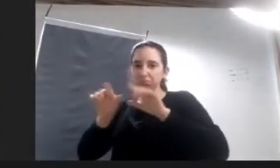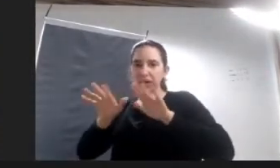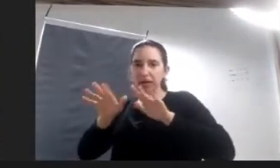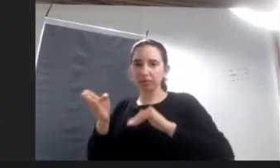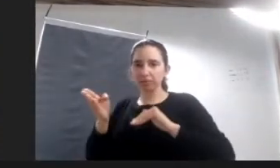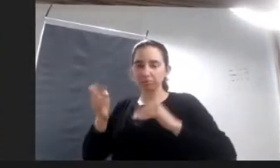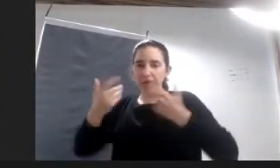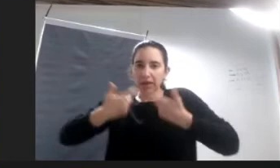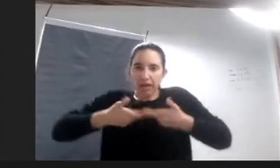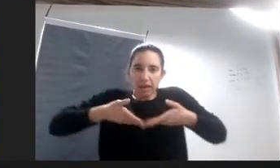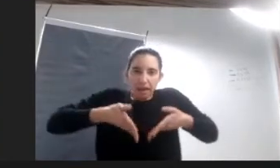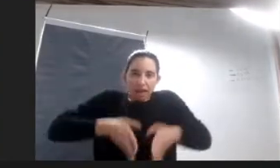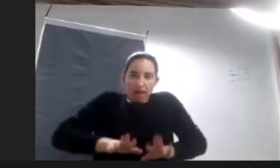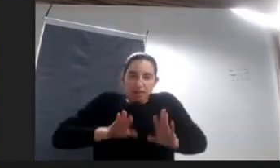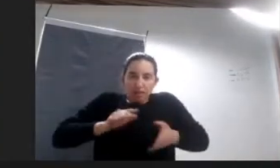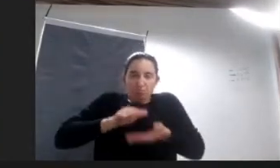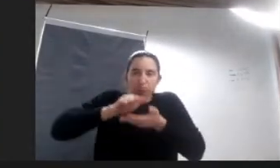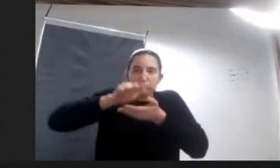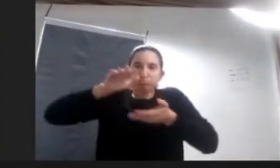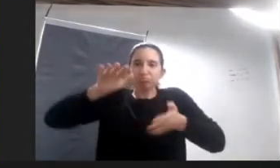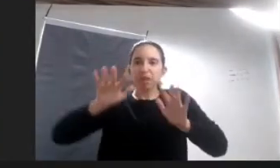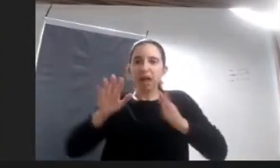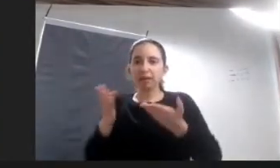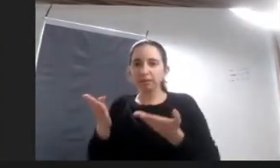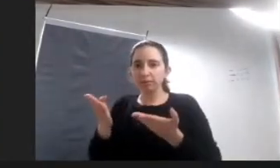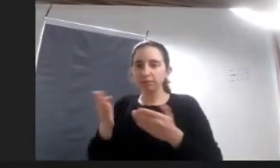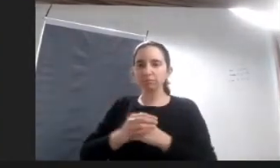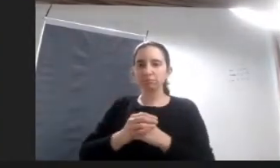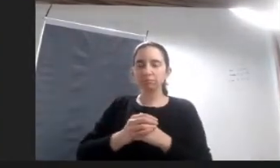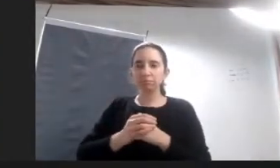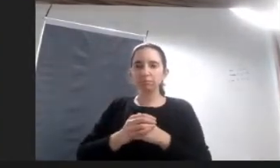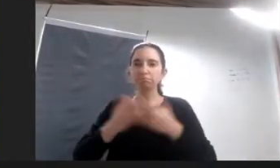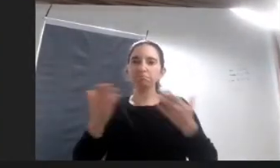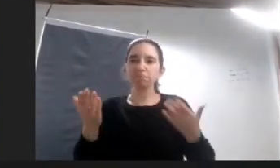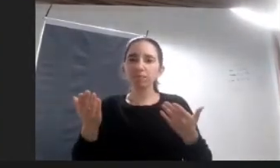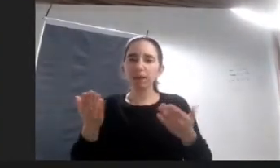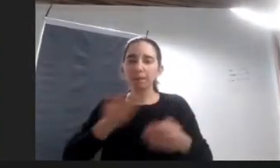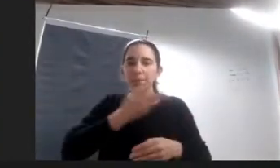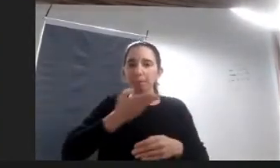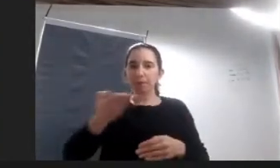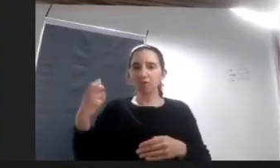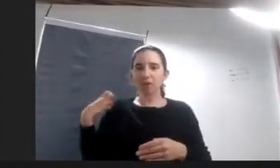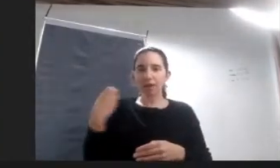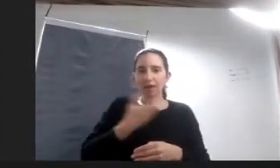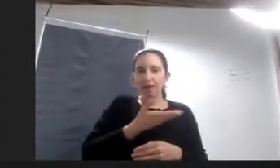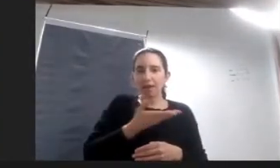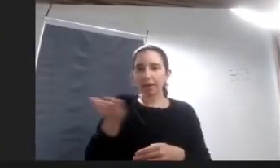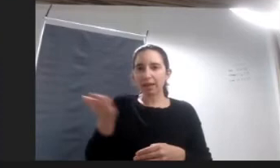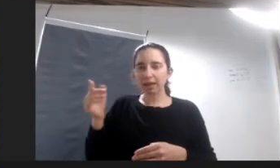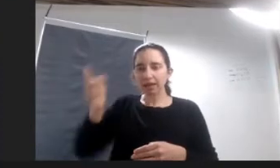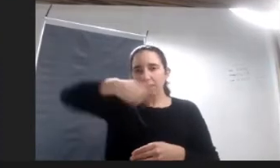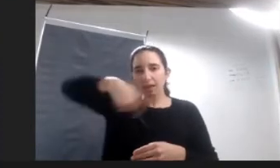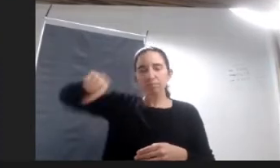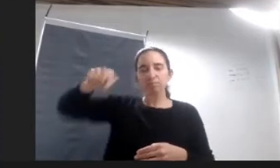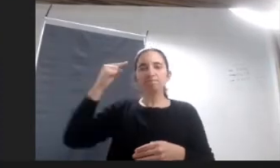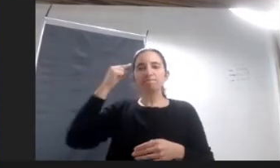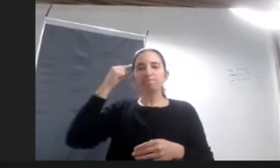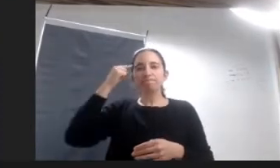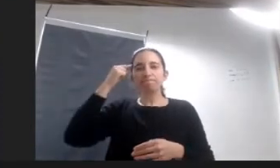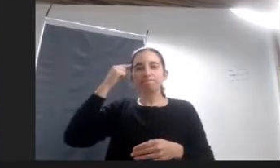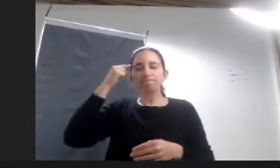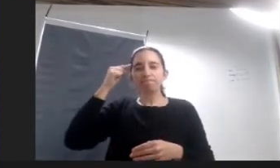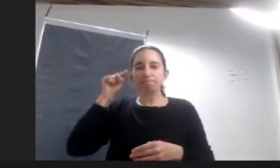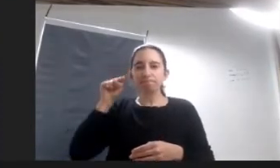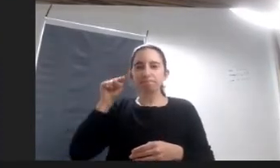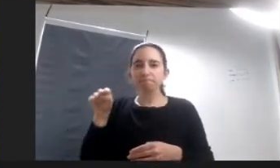la mayor parte del mundo a nuestro alrededor considera que para tener vidas dignas de ser vividas, para